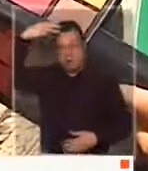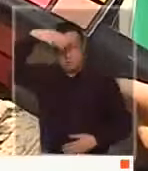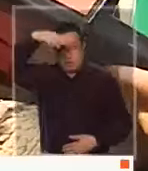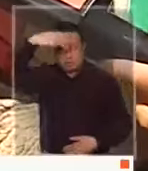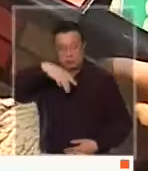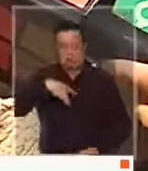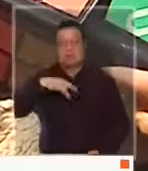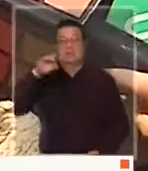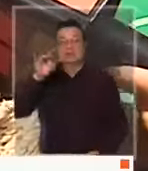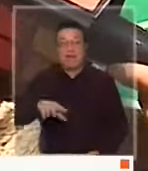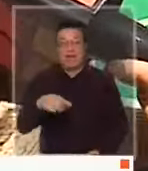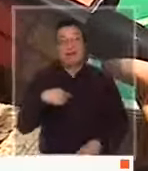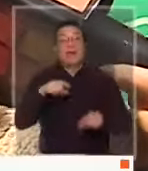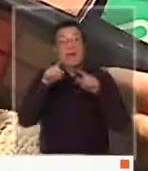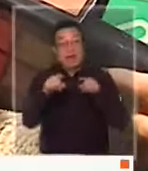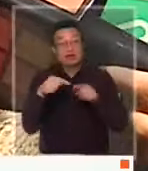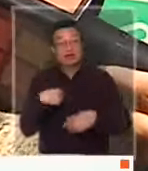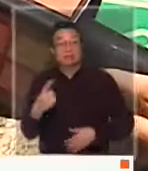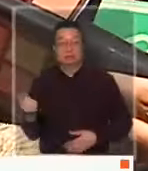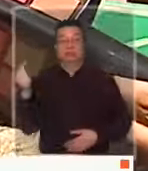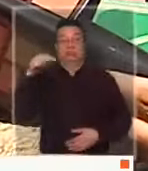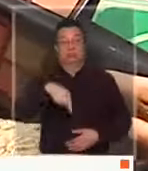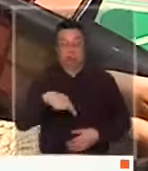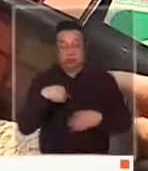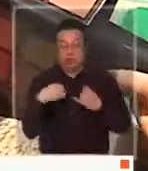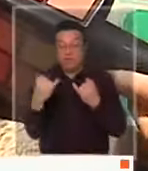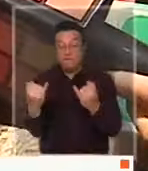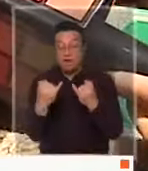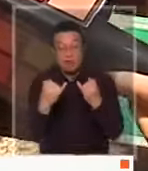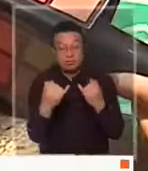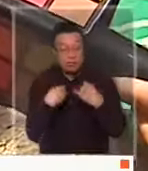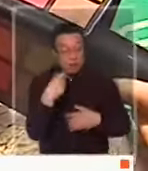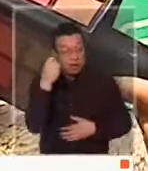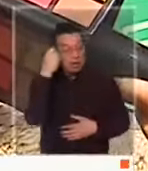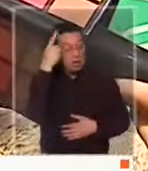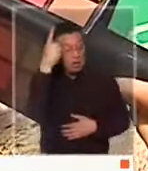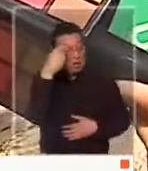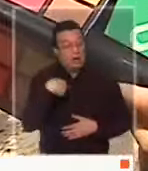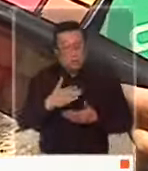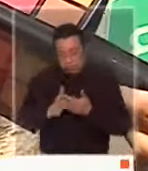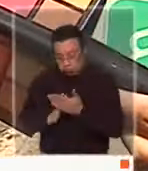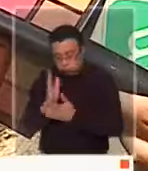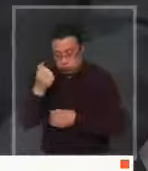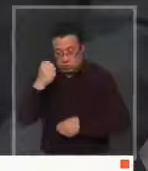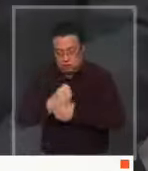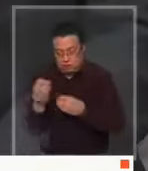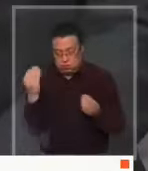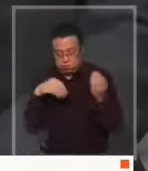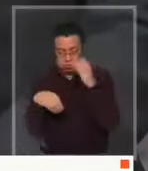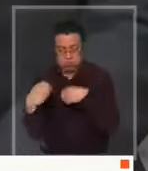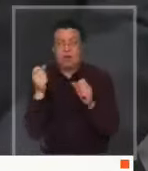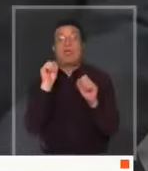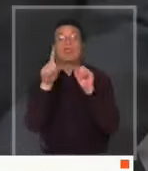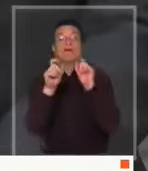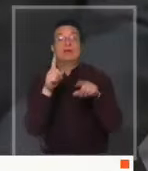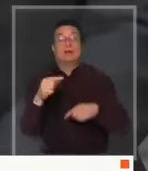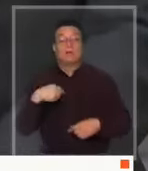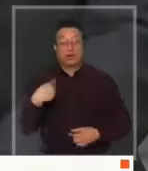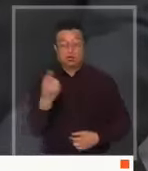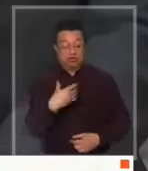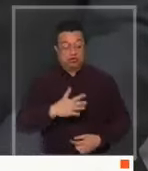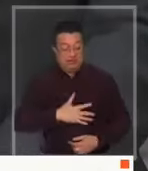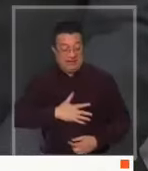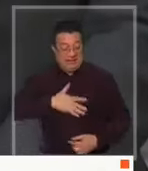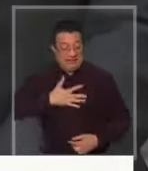Monsalve y a eso vinimos, a obtener información para comenzar a trabajar en nuestra defensa. Ciertamente nos sentimos muy